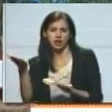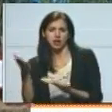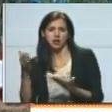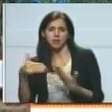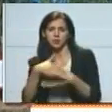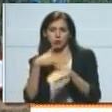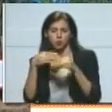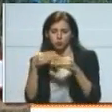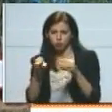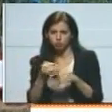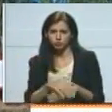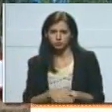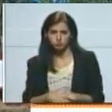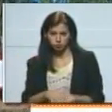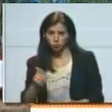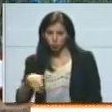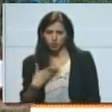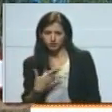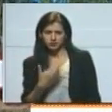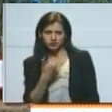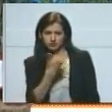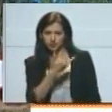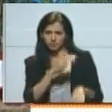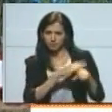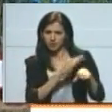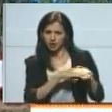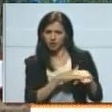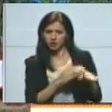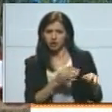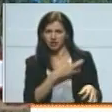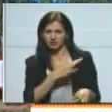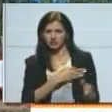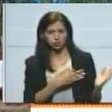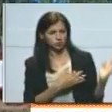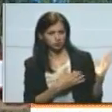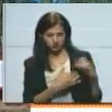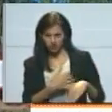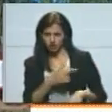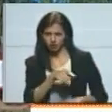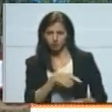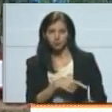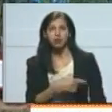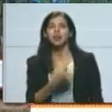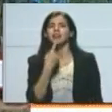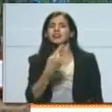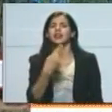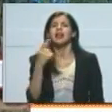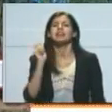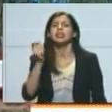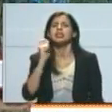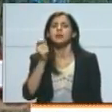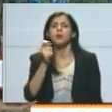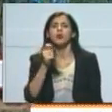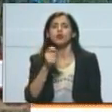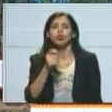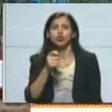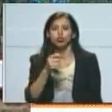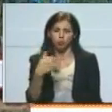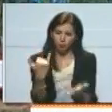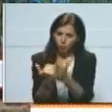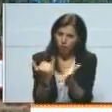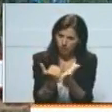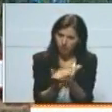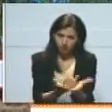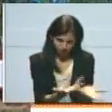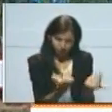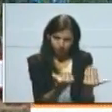señores que salieron diciendo esto para que declaren que fue una bomba lacrimógena y lo demuestren? No, usted está parcializado,